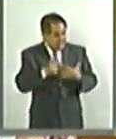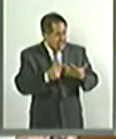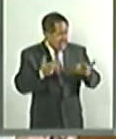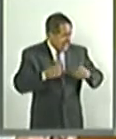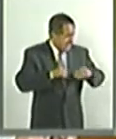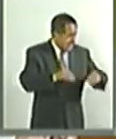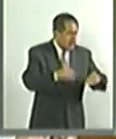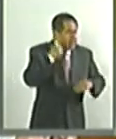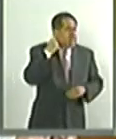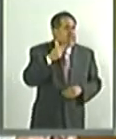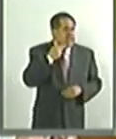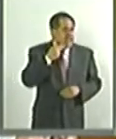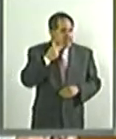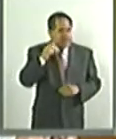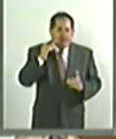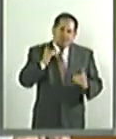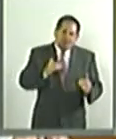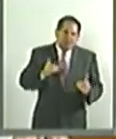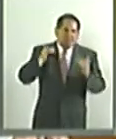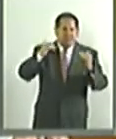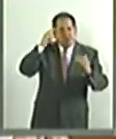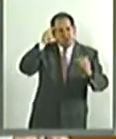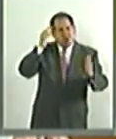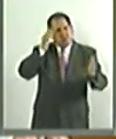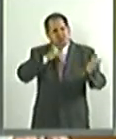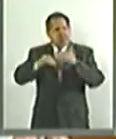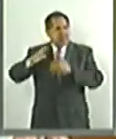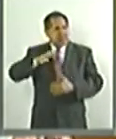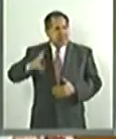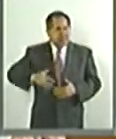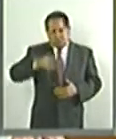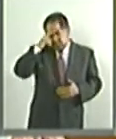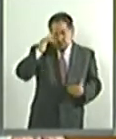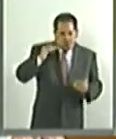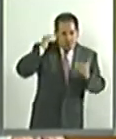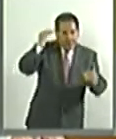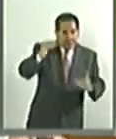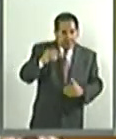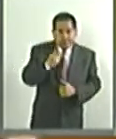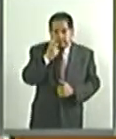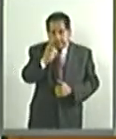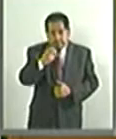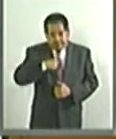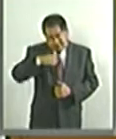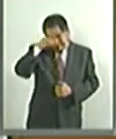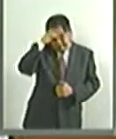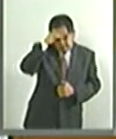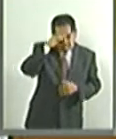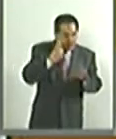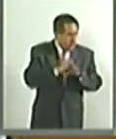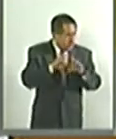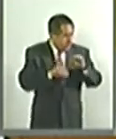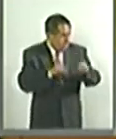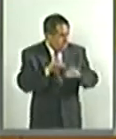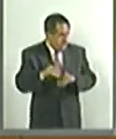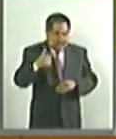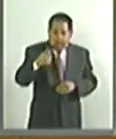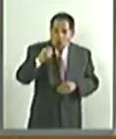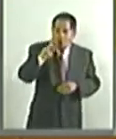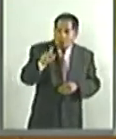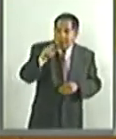a enaltecer a nuestra nación. Por ello, para obtener la designación de los